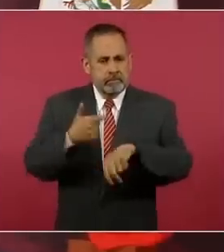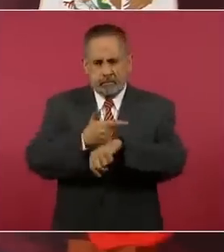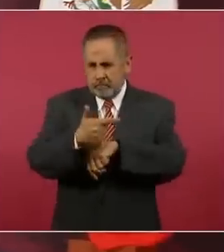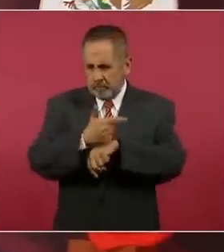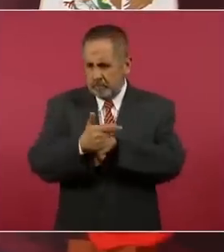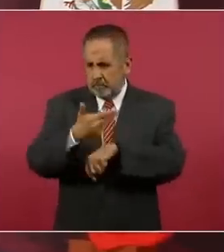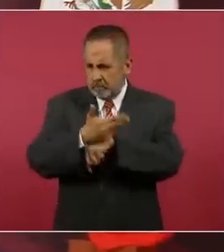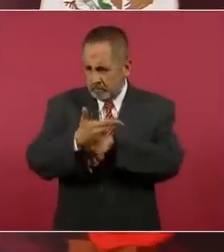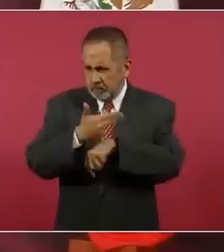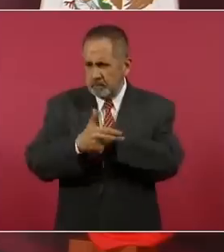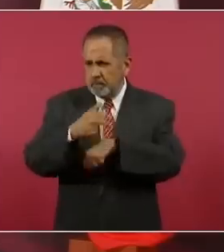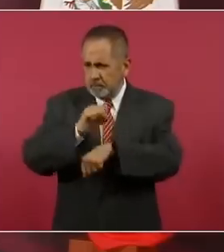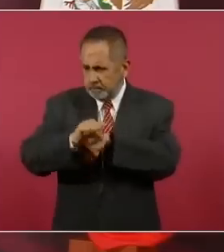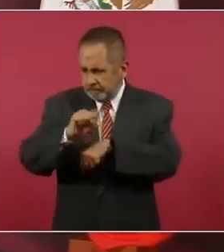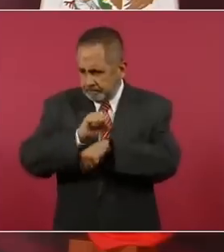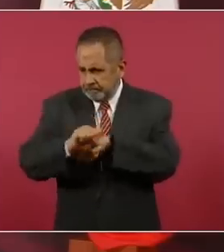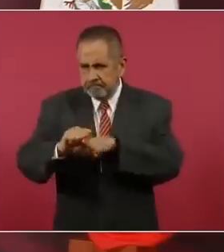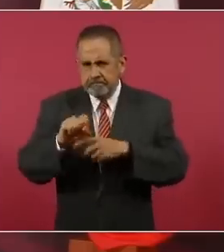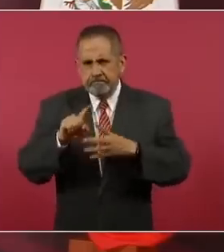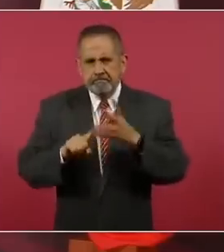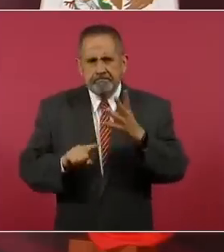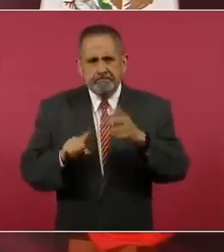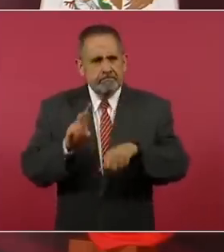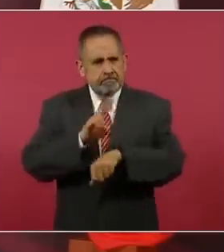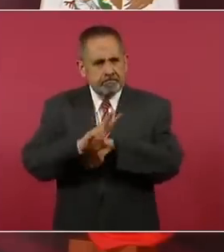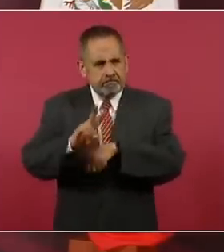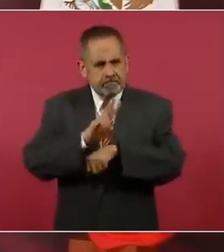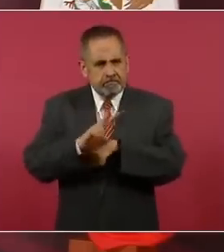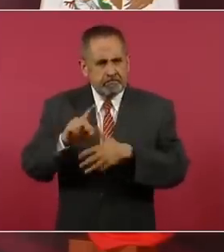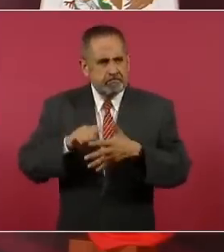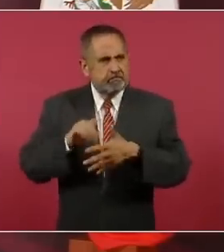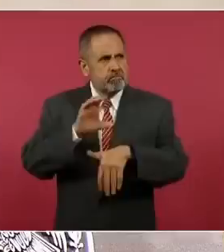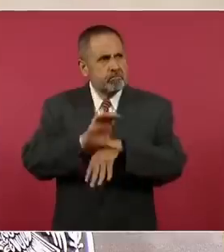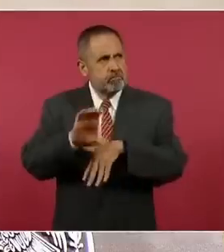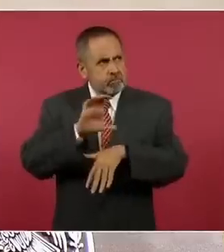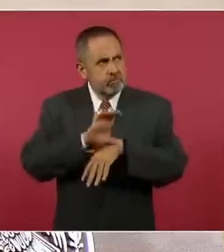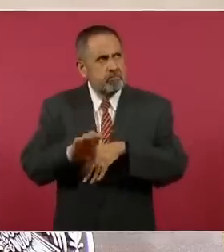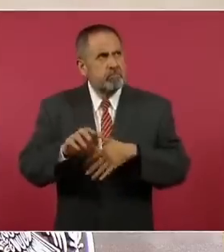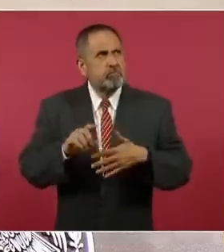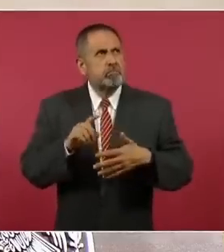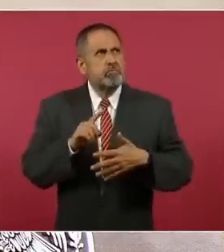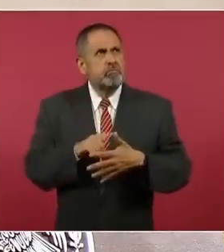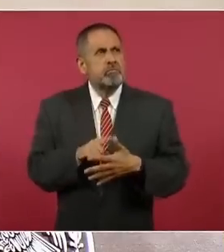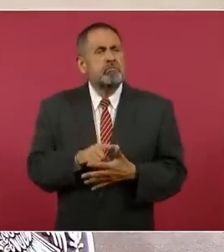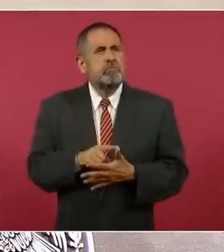Guatemala, Honduras, El Salvador, Venezuela, Colombia,